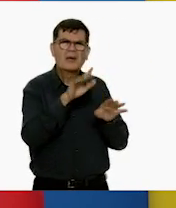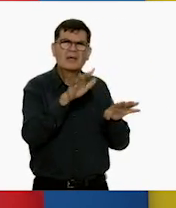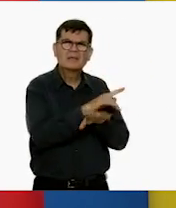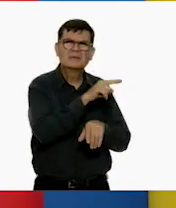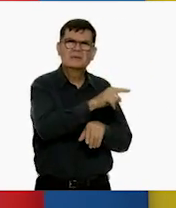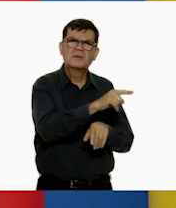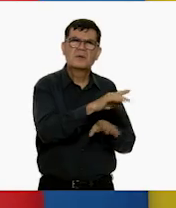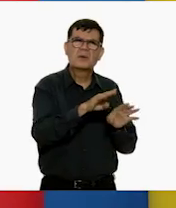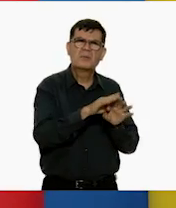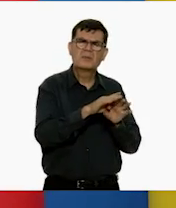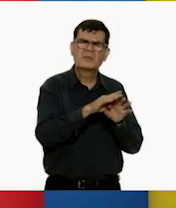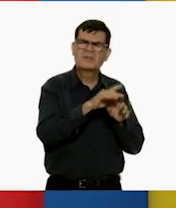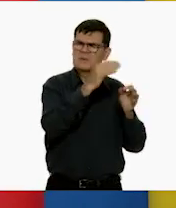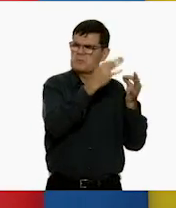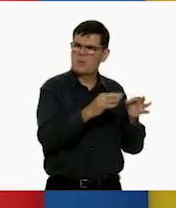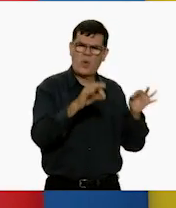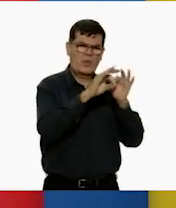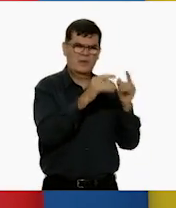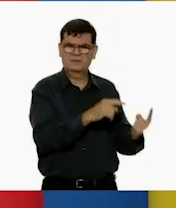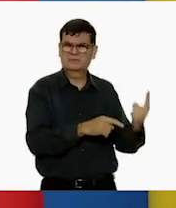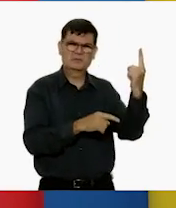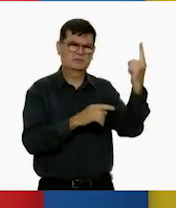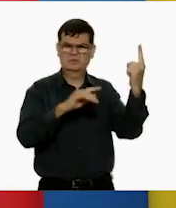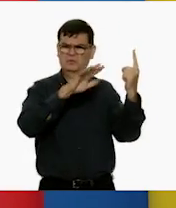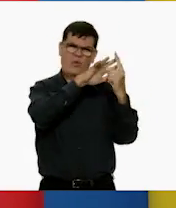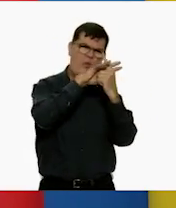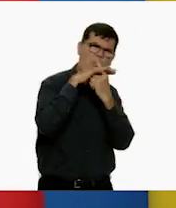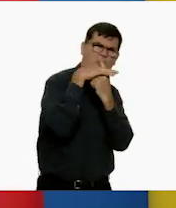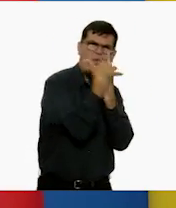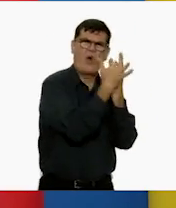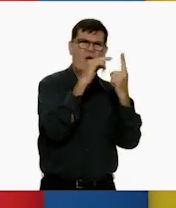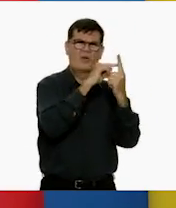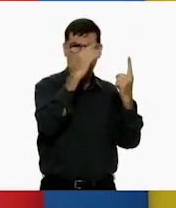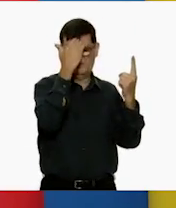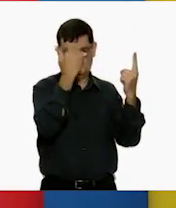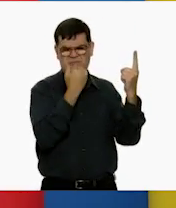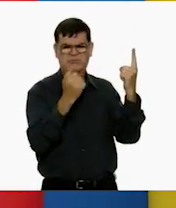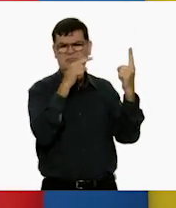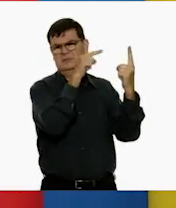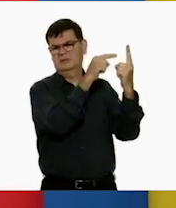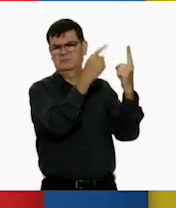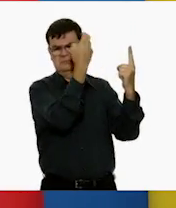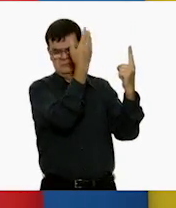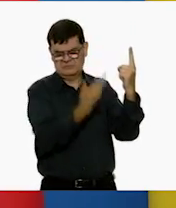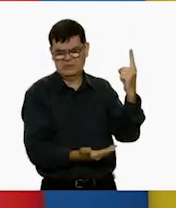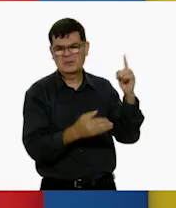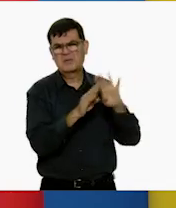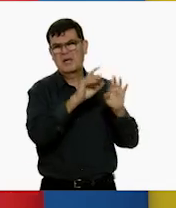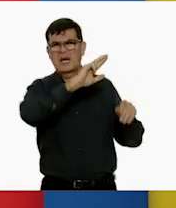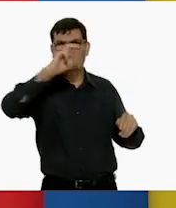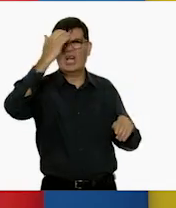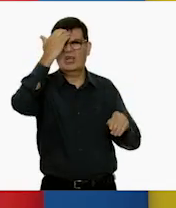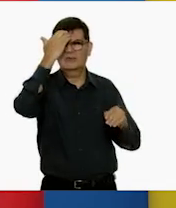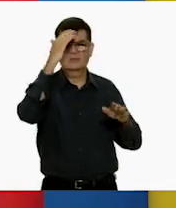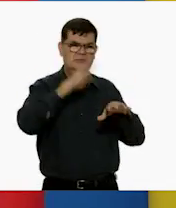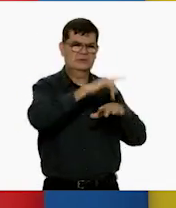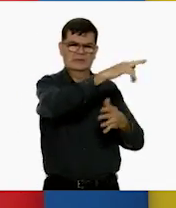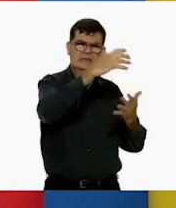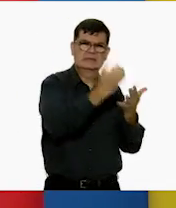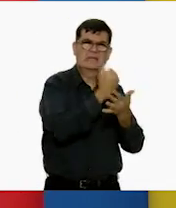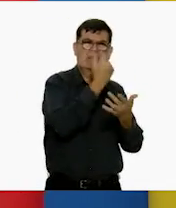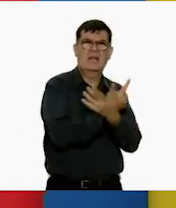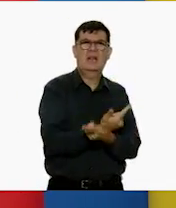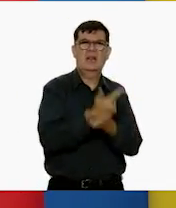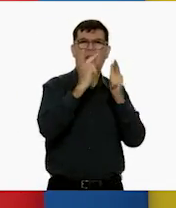a ser un ícono tan importante de nuestra historia. Definitivamente es uno de los personajes más reconocidos por el triunfo de los